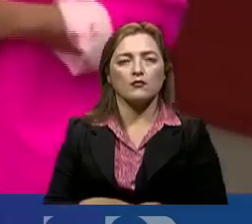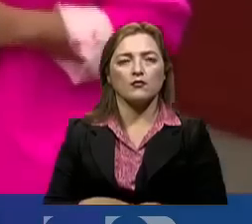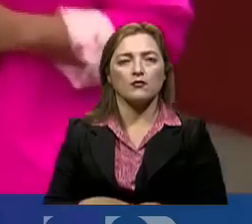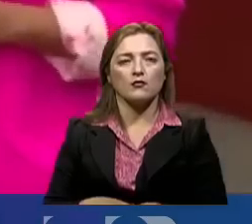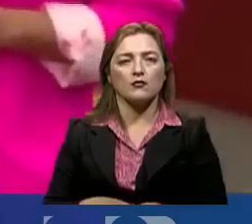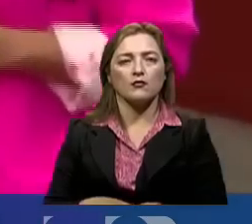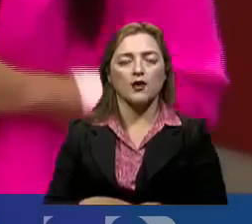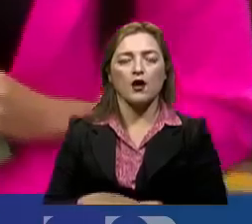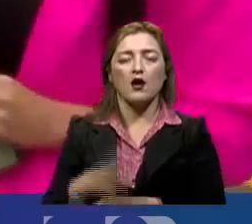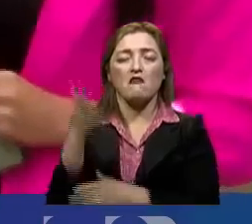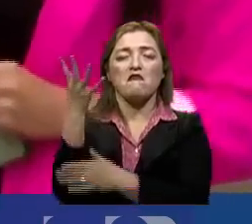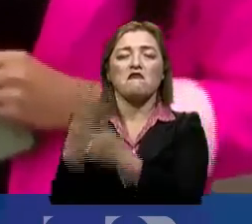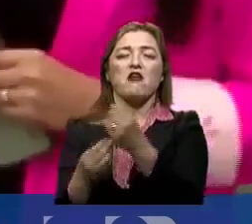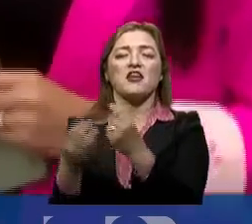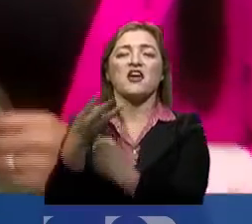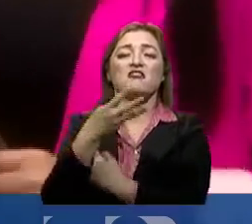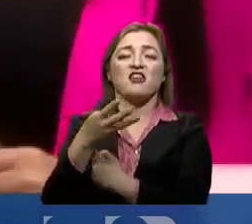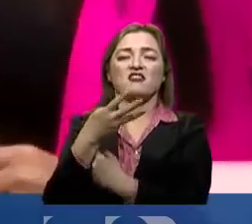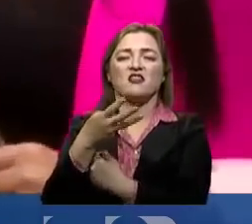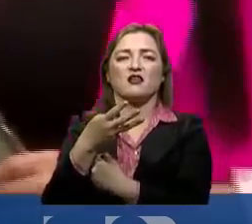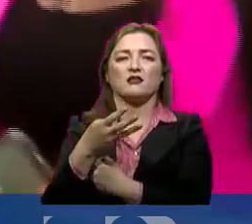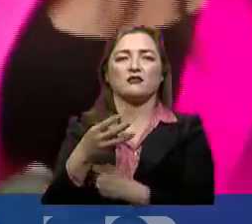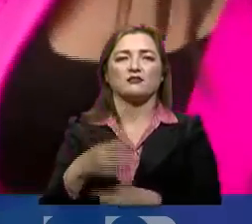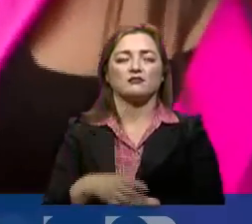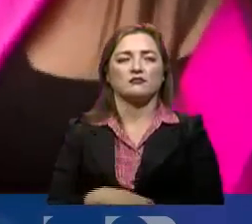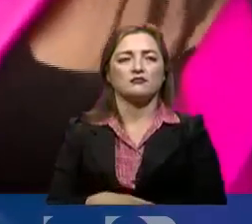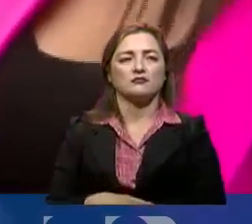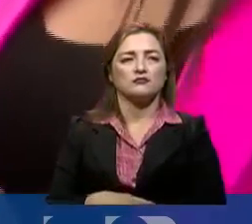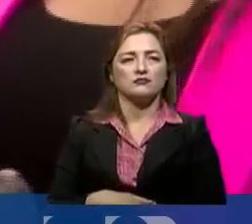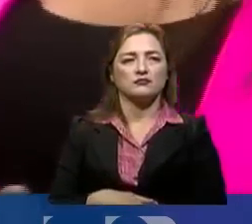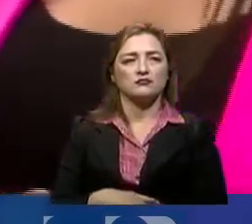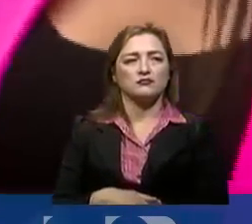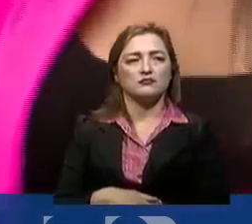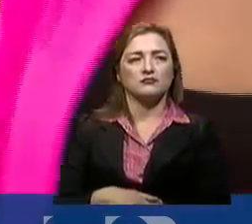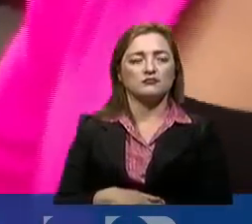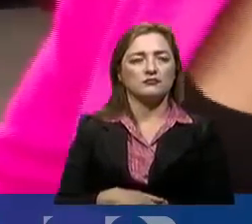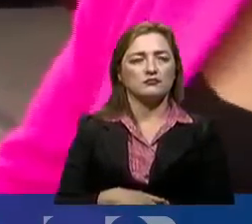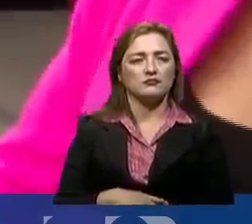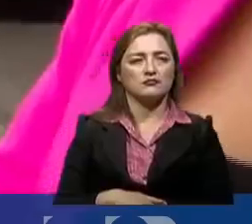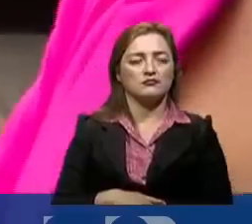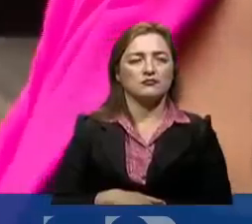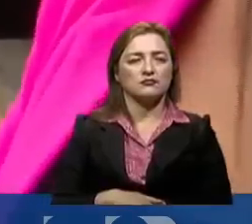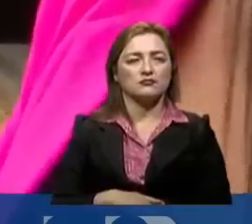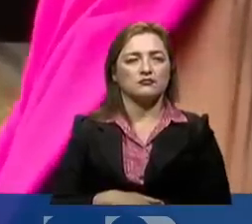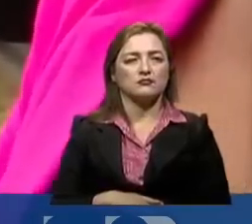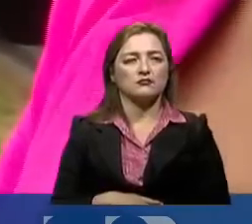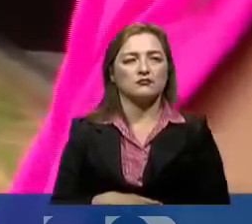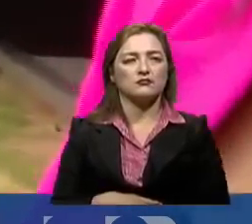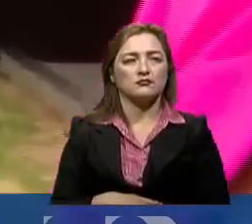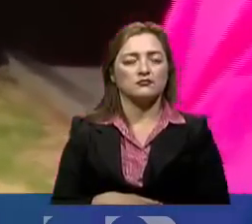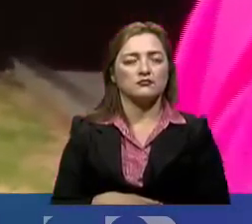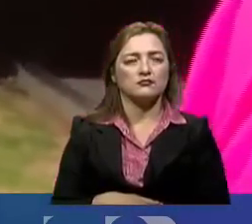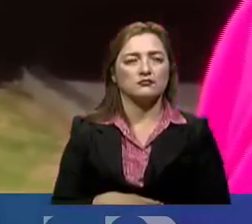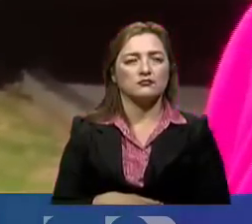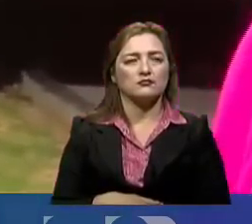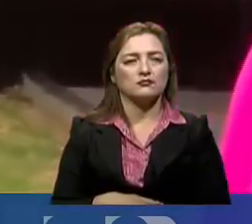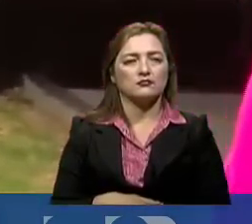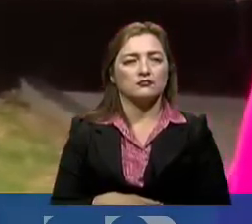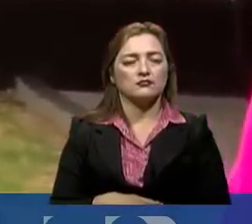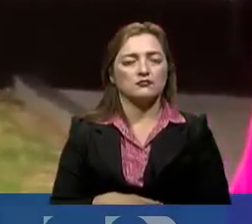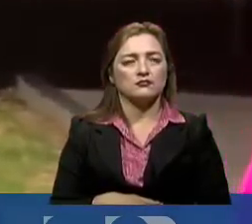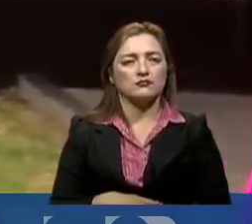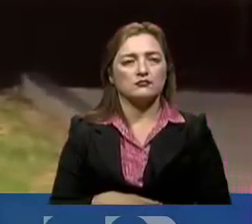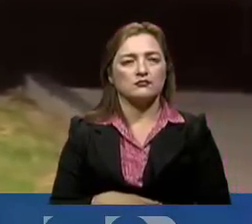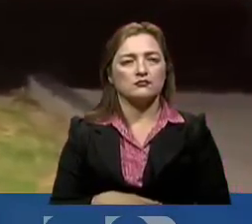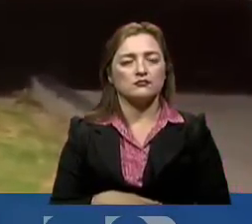del internet. Entonces, ¿qué es lo que ocurrió? Que hemos tenido que esperar más o menos siquiera